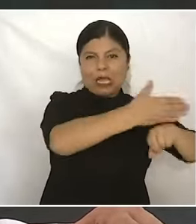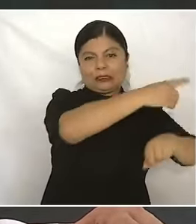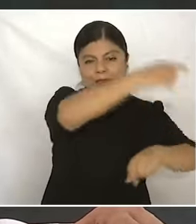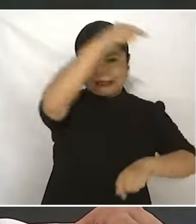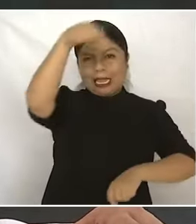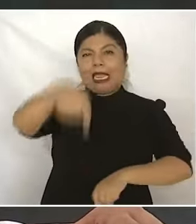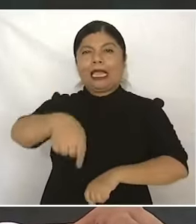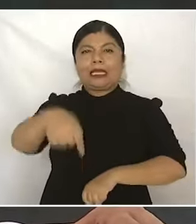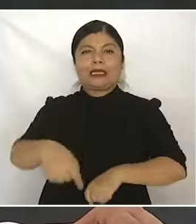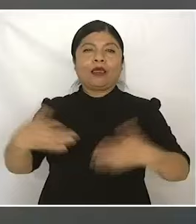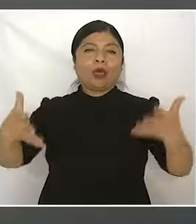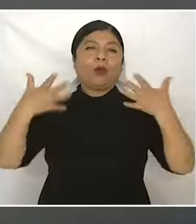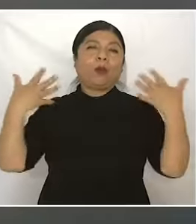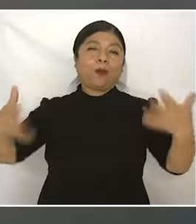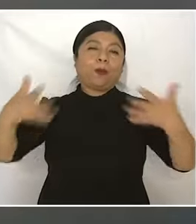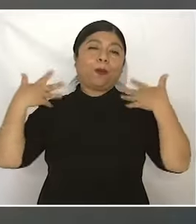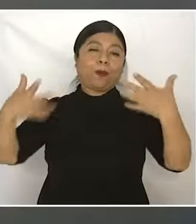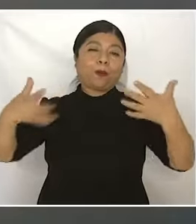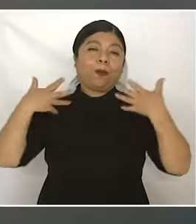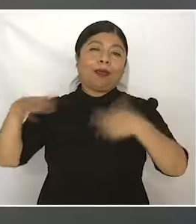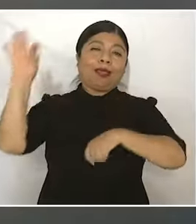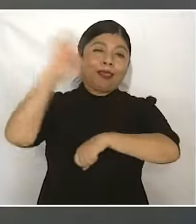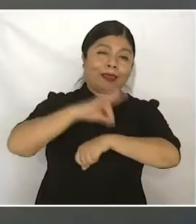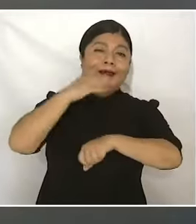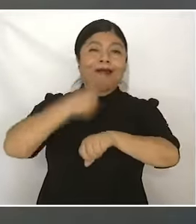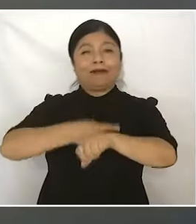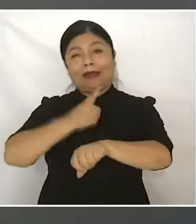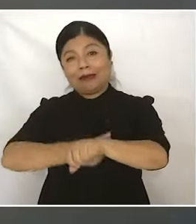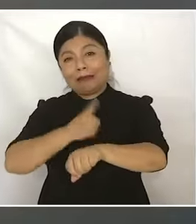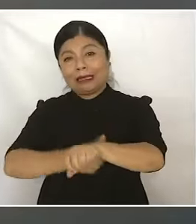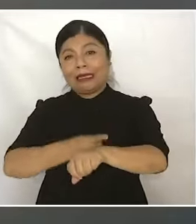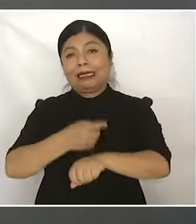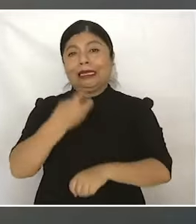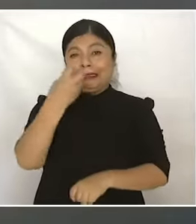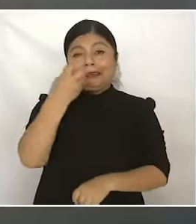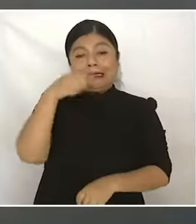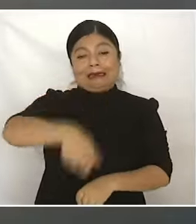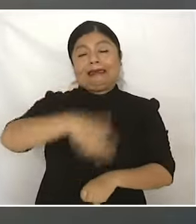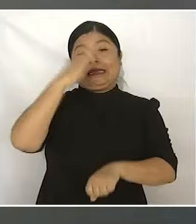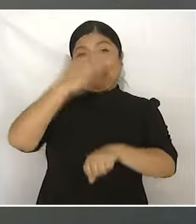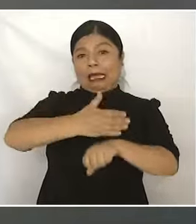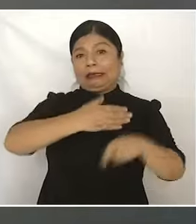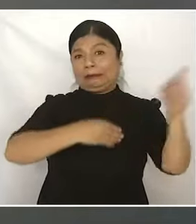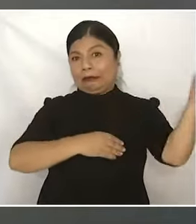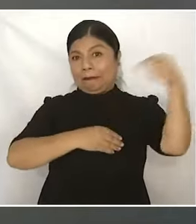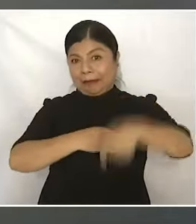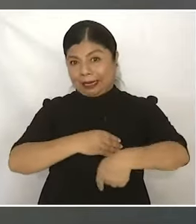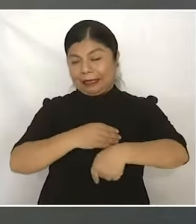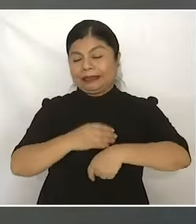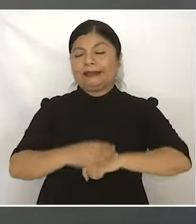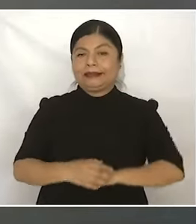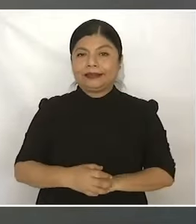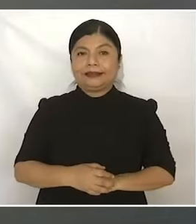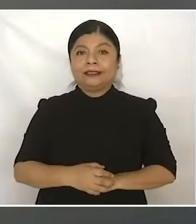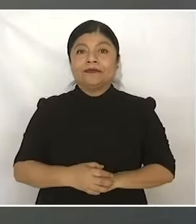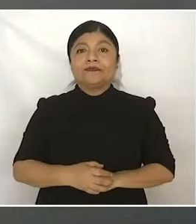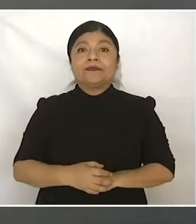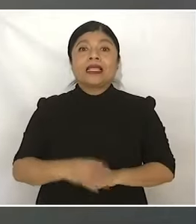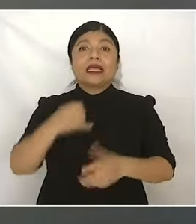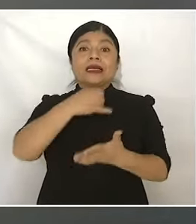Porfirio Díaz les entregó las tierras, grandes extensiones, toda la isla de Cozumel